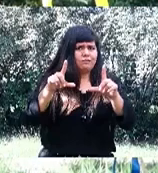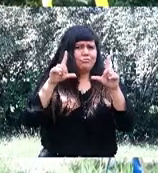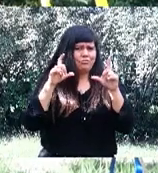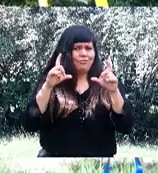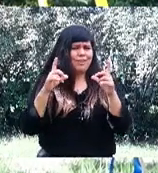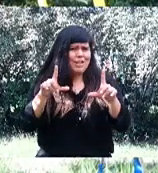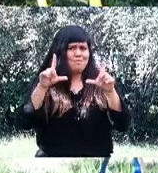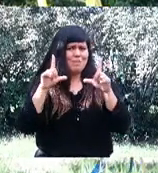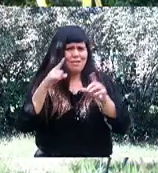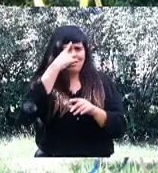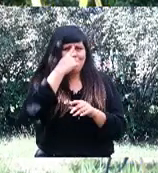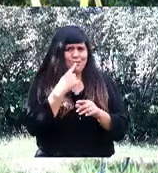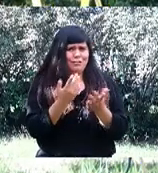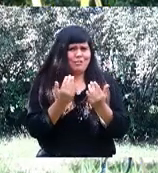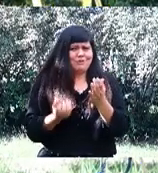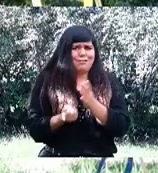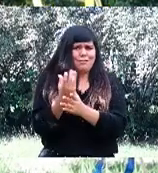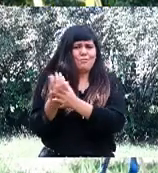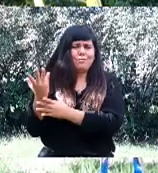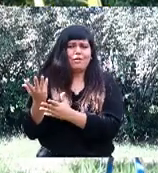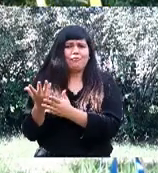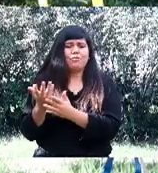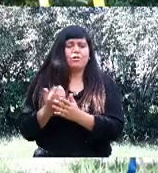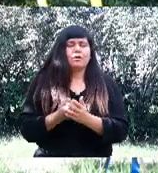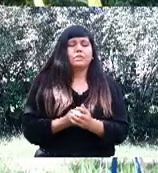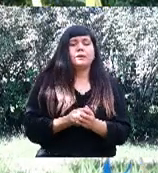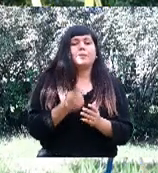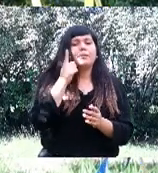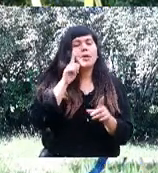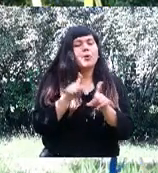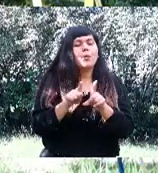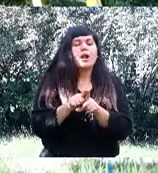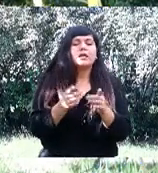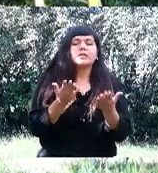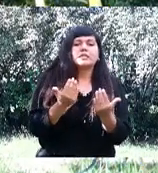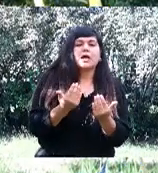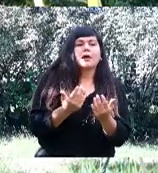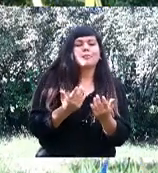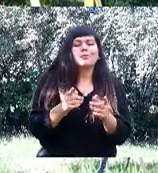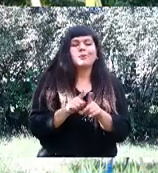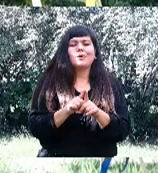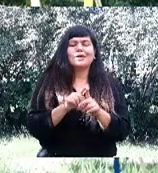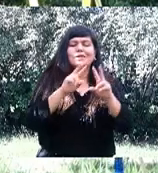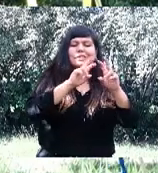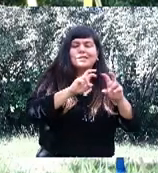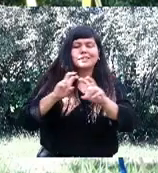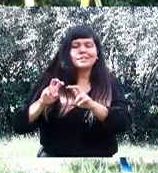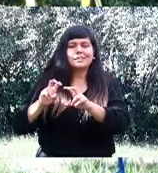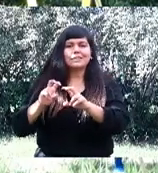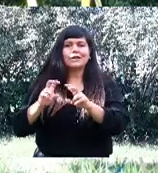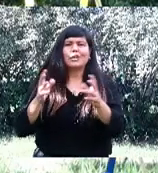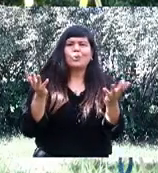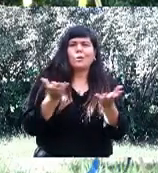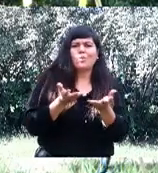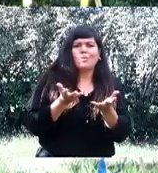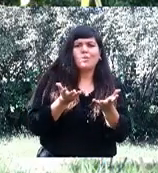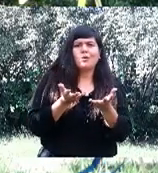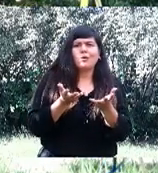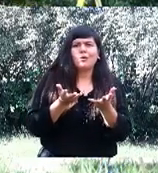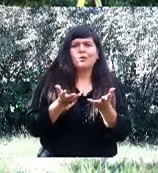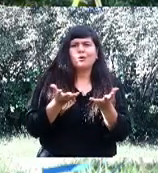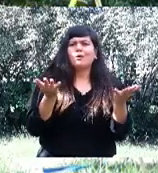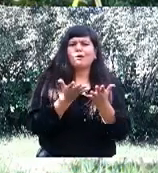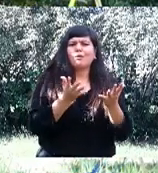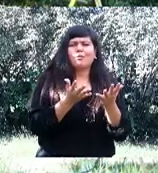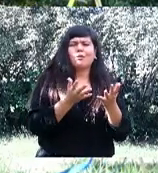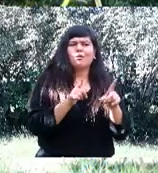pero nos pareció en este momento que eh que necesitábamos Buscar Cómo eh cómo